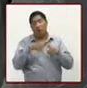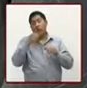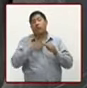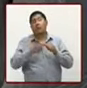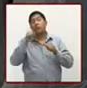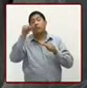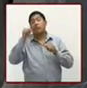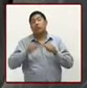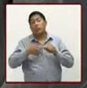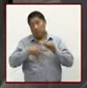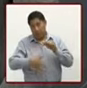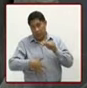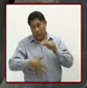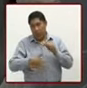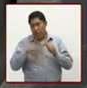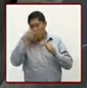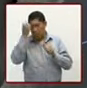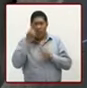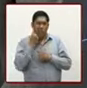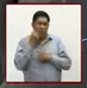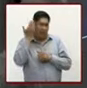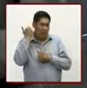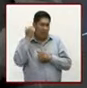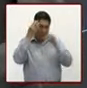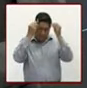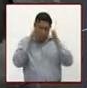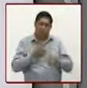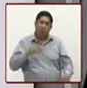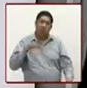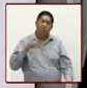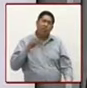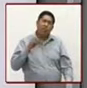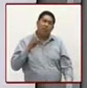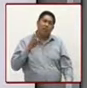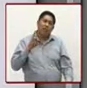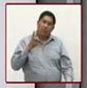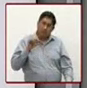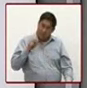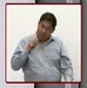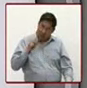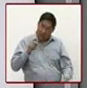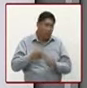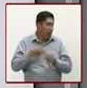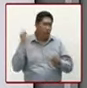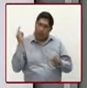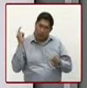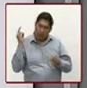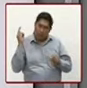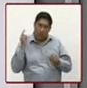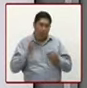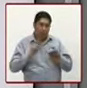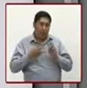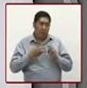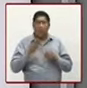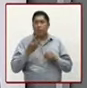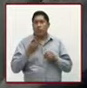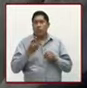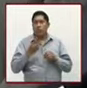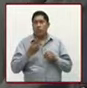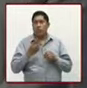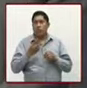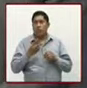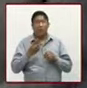Oriente que no tiene director técnico tras la renuncia de Ervin Platini Sánchez. Paniagua va a estar dirigiendo al plantel Belolaga mañana y en Blooming, Brasil.